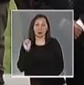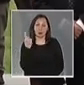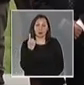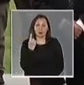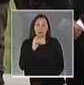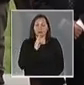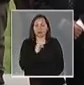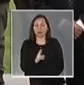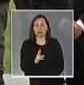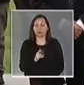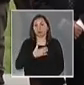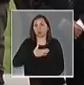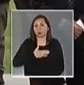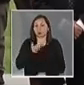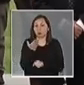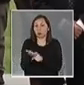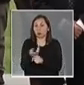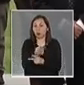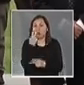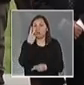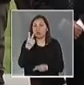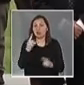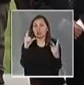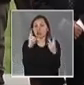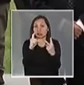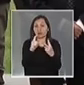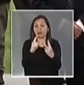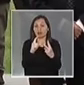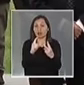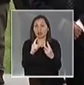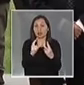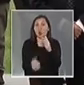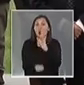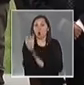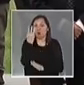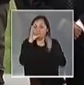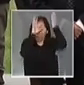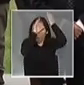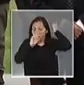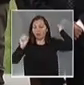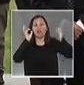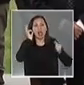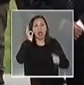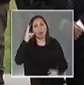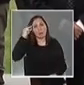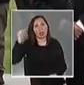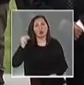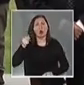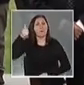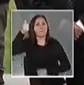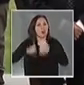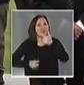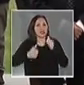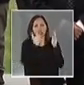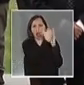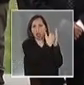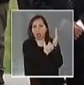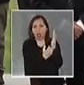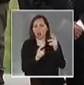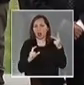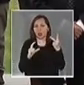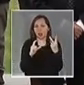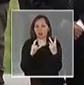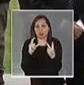Primero, yo les pido que vean el currículum de nuestra nueva embajadora de México, su trayectoria profesional,